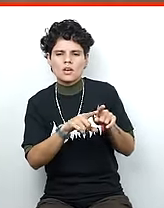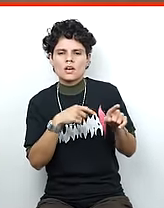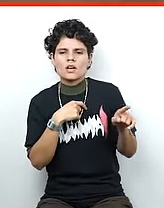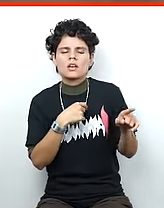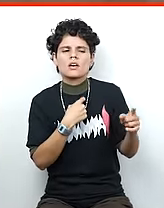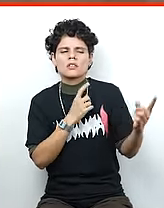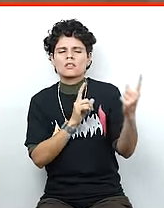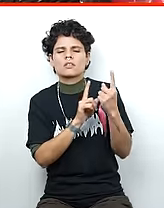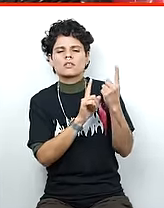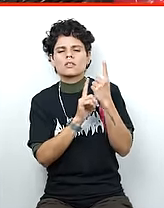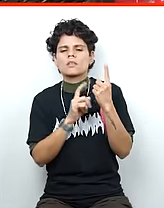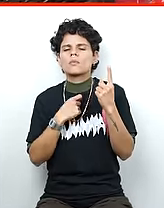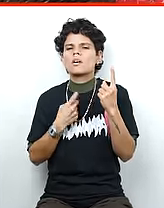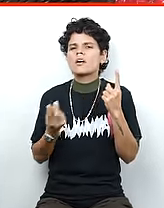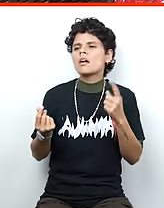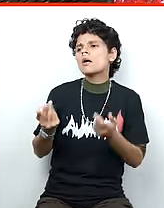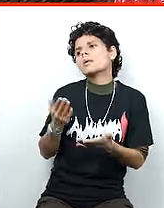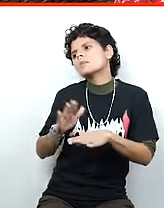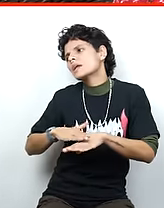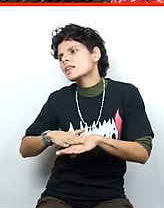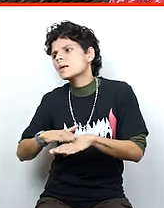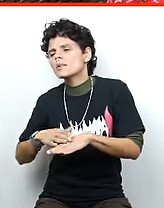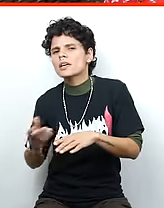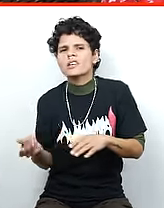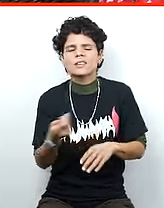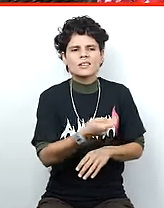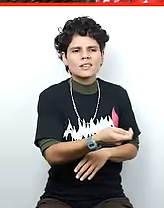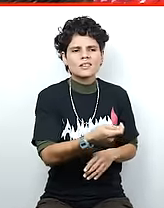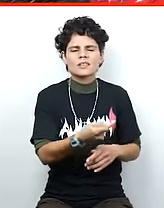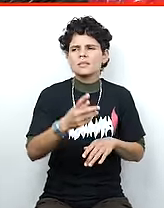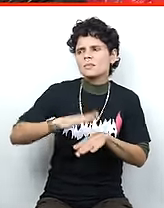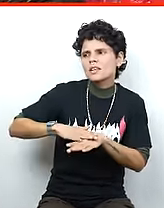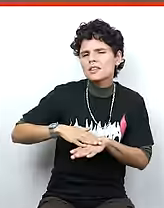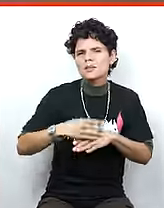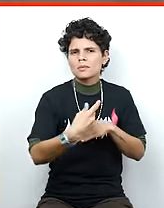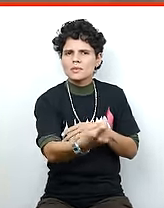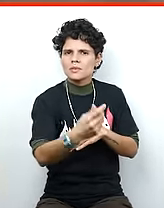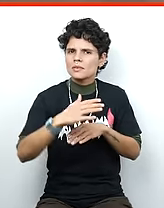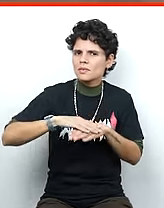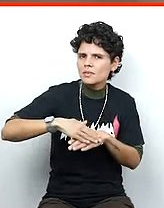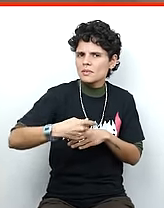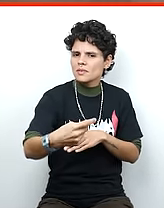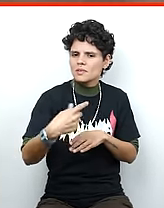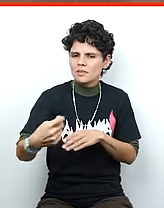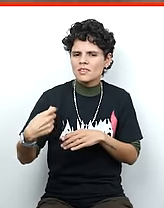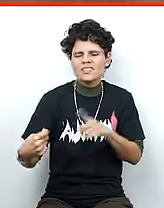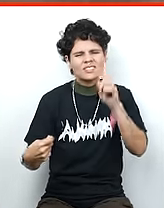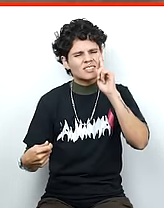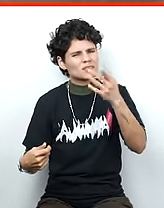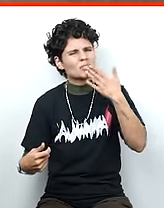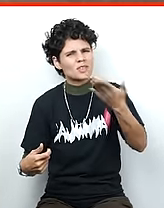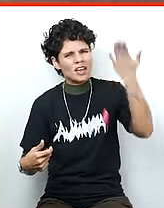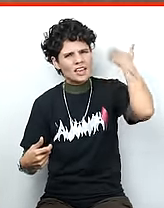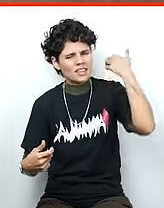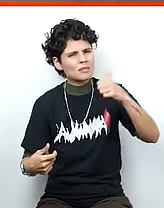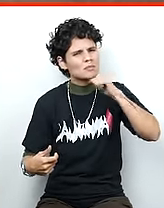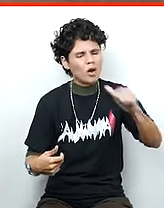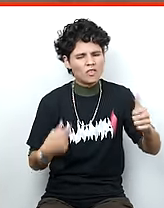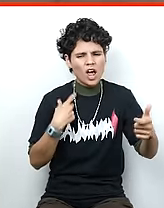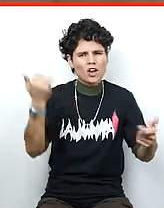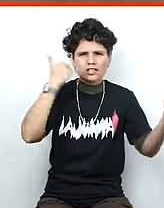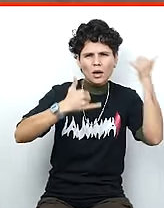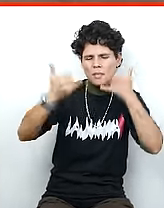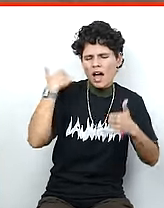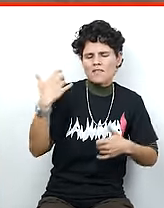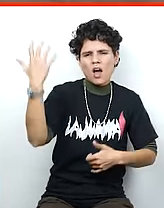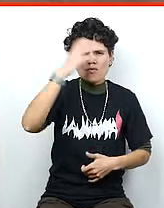para prestarme una moneda? Todo el mundo te llama así, todo el mundo quiere algo de ti, entonces se siente... A veces me gustaría ser el pobre de antes, que nadie me llamaba, nadie